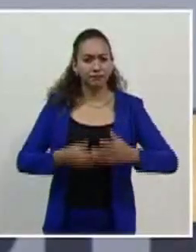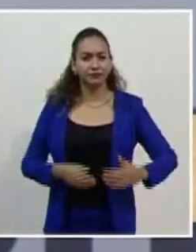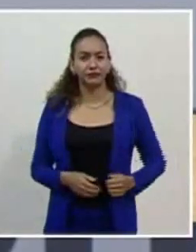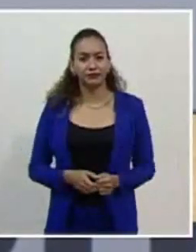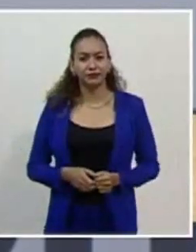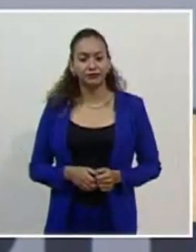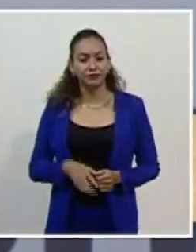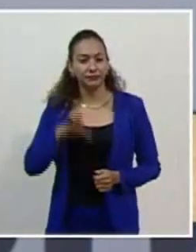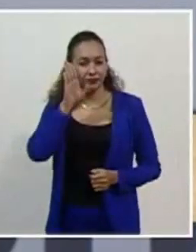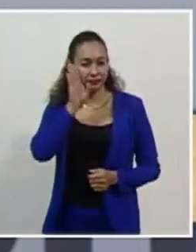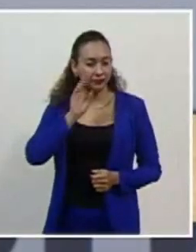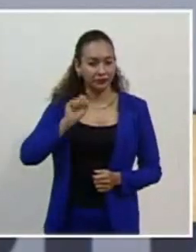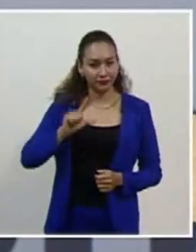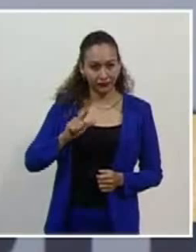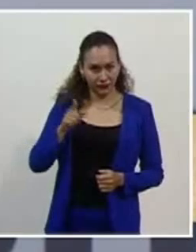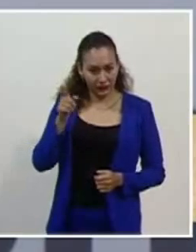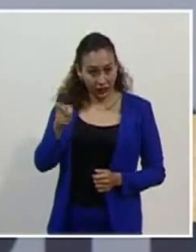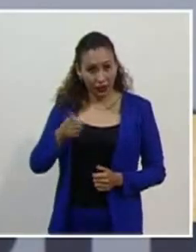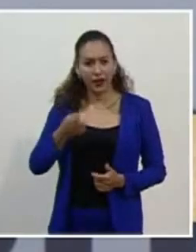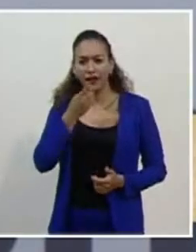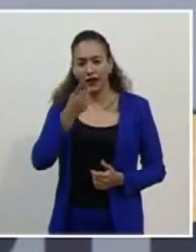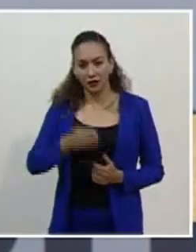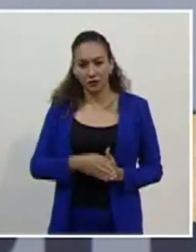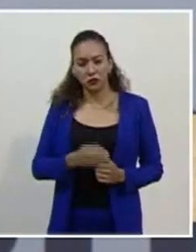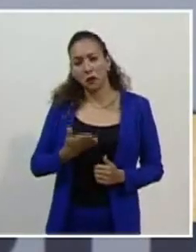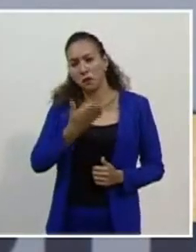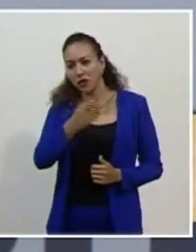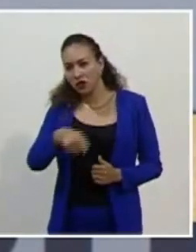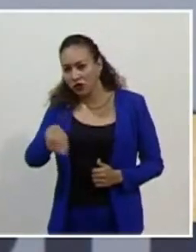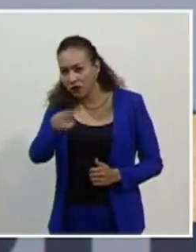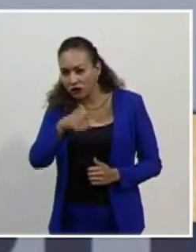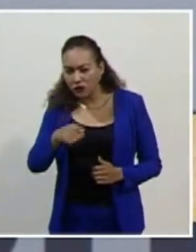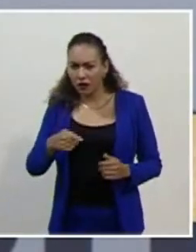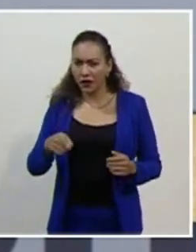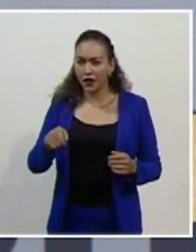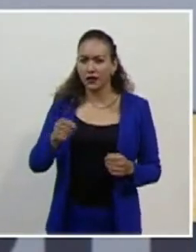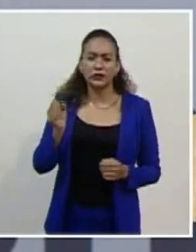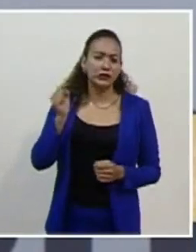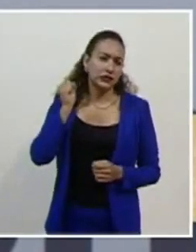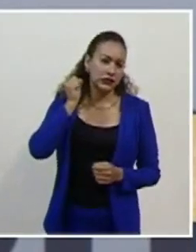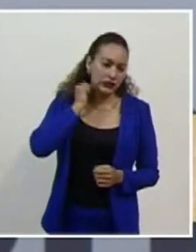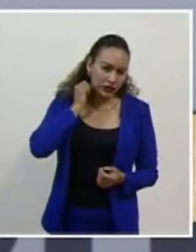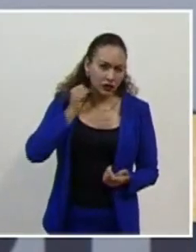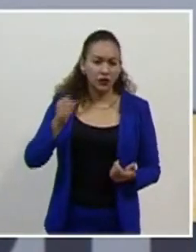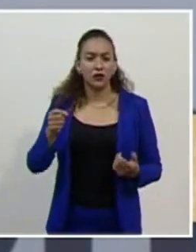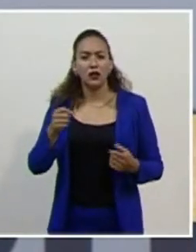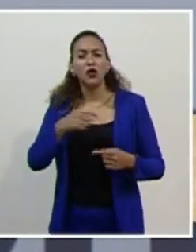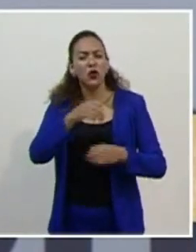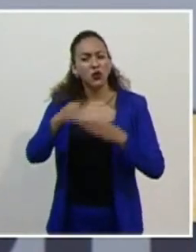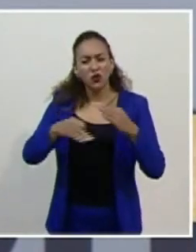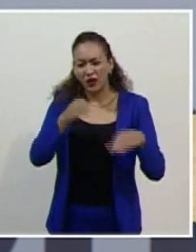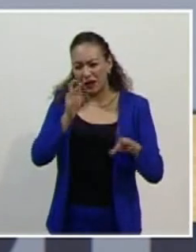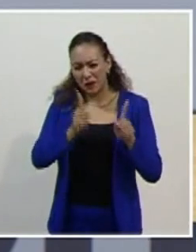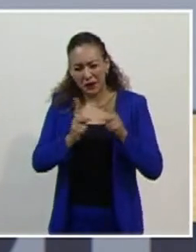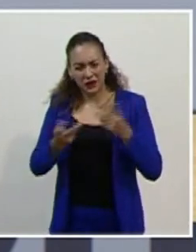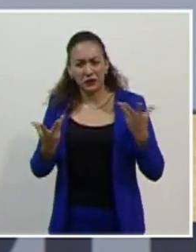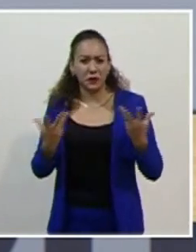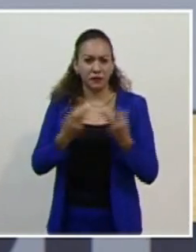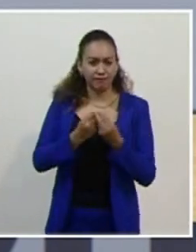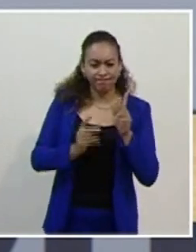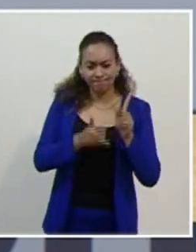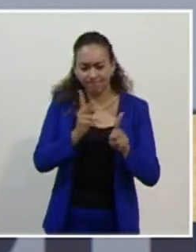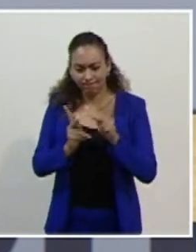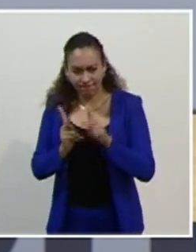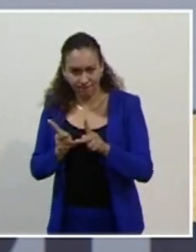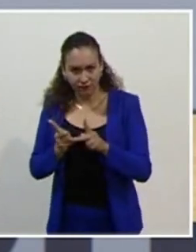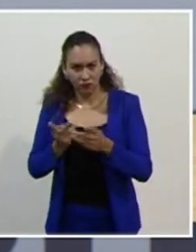Yo considero, señoras y señores legisladores, que tenemos que hablar de todo. Eso es una realidad. Se nos